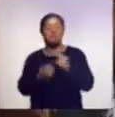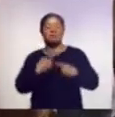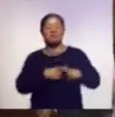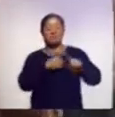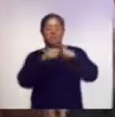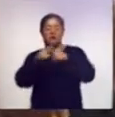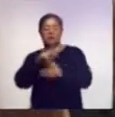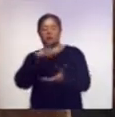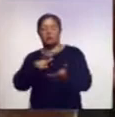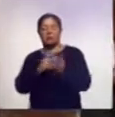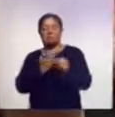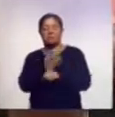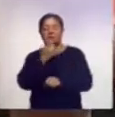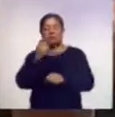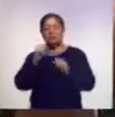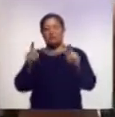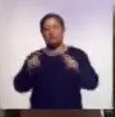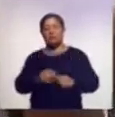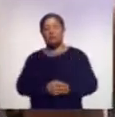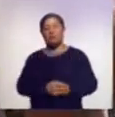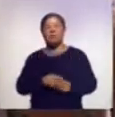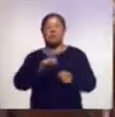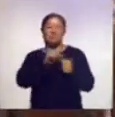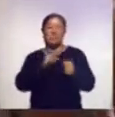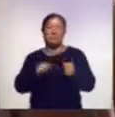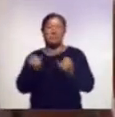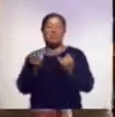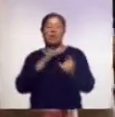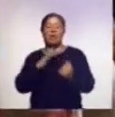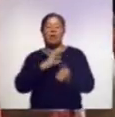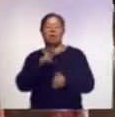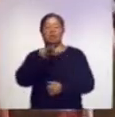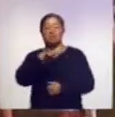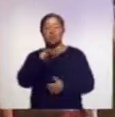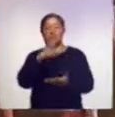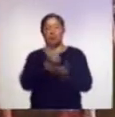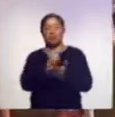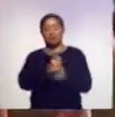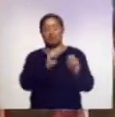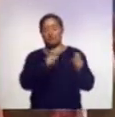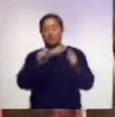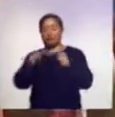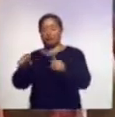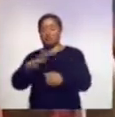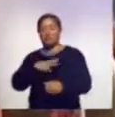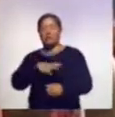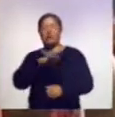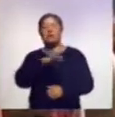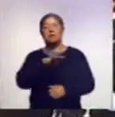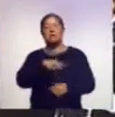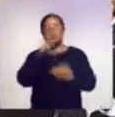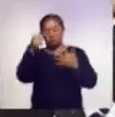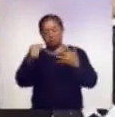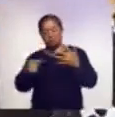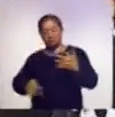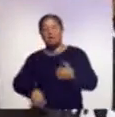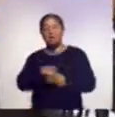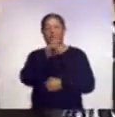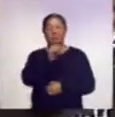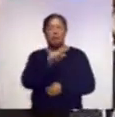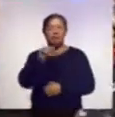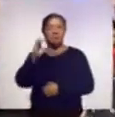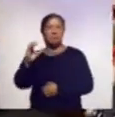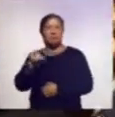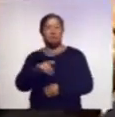ceremonia, se entregaron premios a los 18 ganadores de las 9 categorías que contempló el certamen, entre ellas alfarería y cerámica